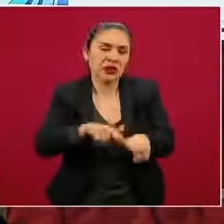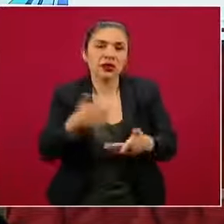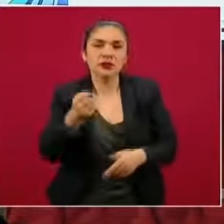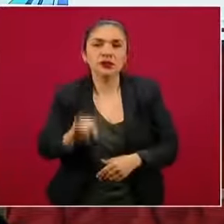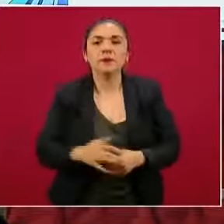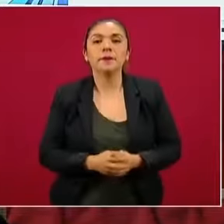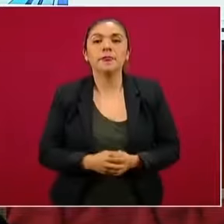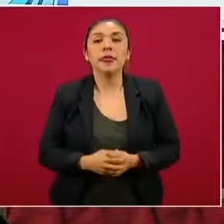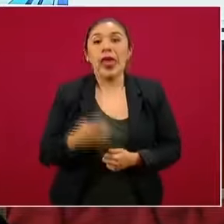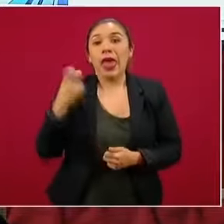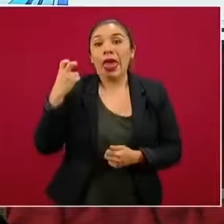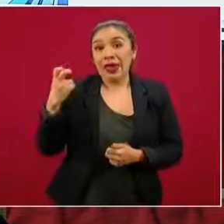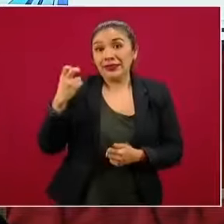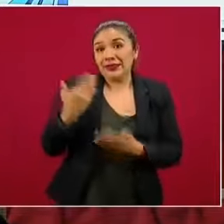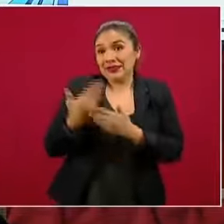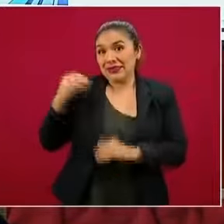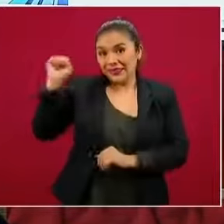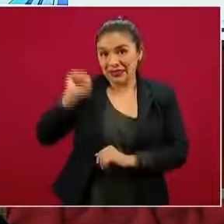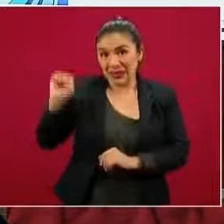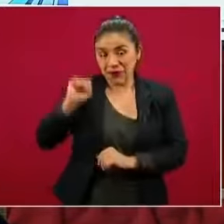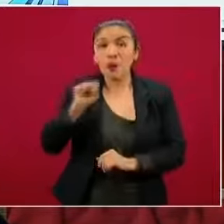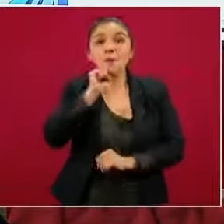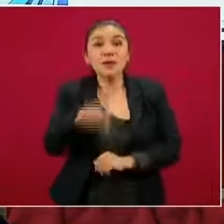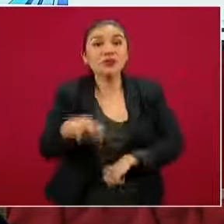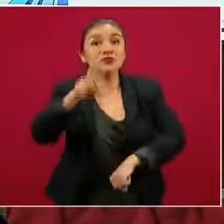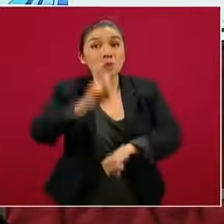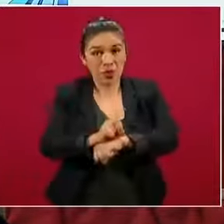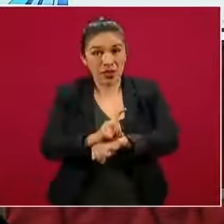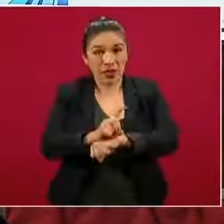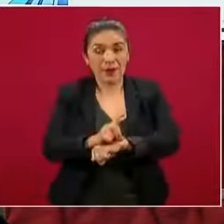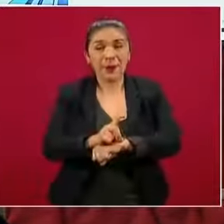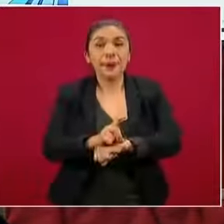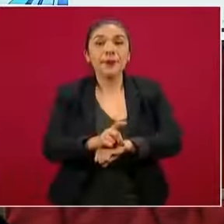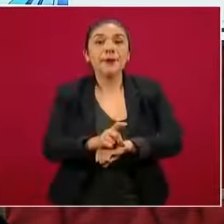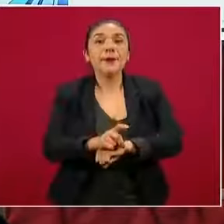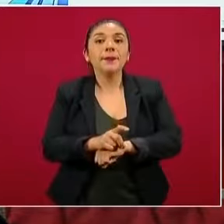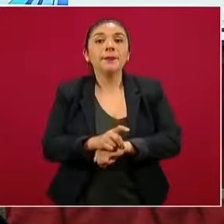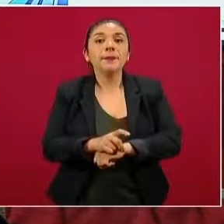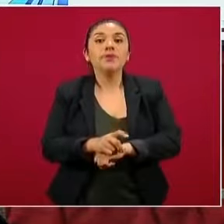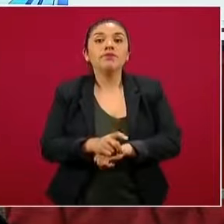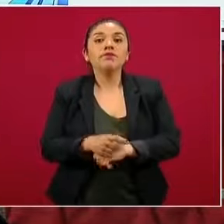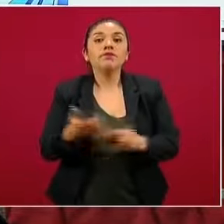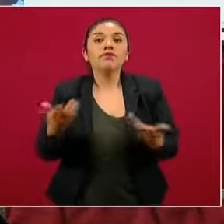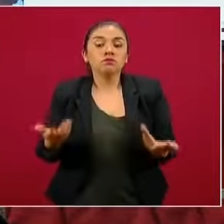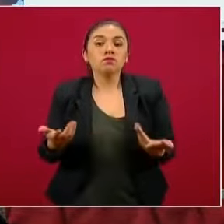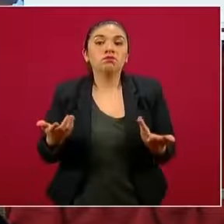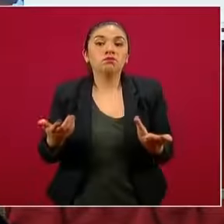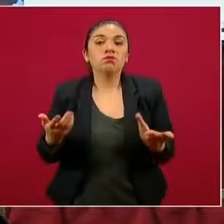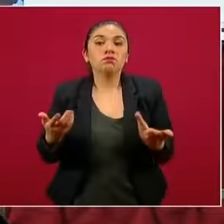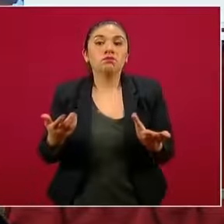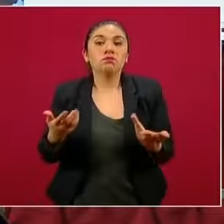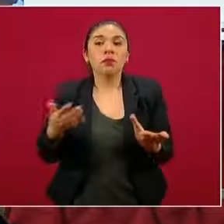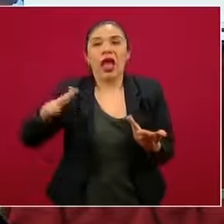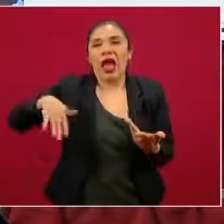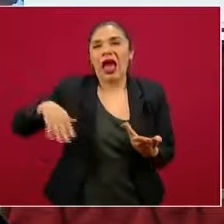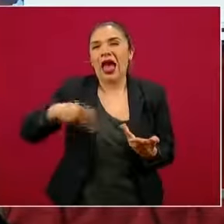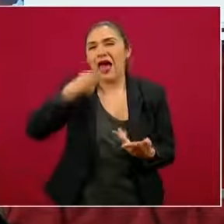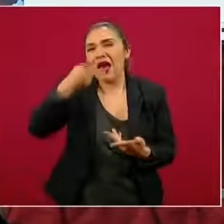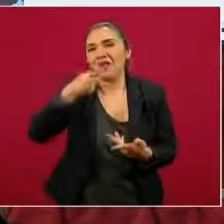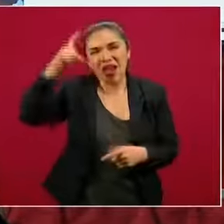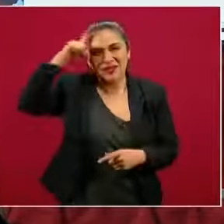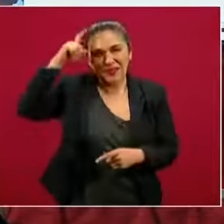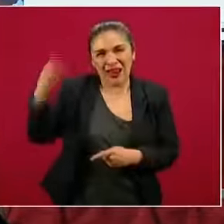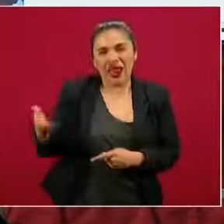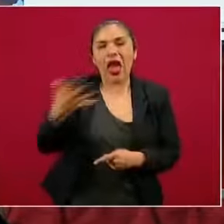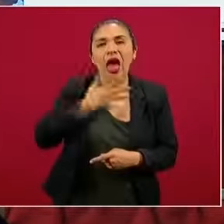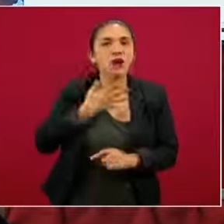Ahora, después de esto fue el sábado, ese mismo día, si pueden pasar a la siguiente, como lo acaba de señalar el doctor López Gatell, tenemos